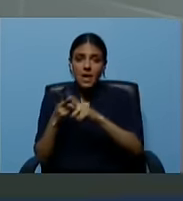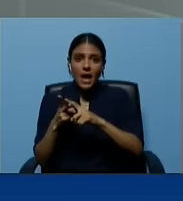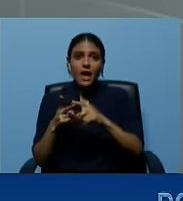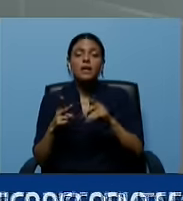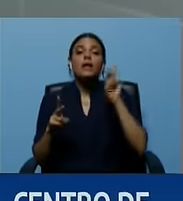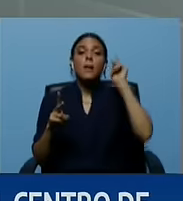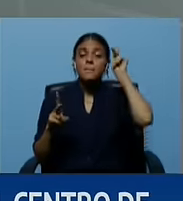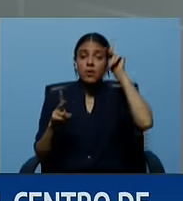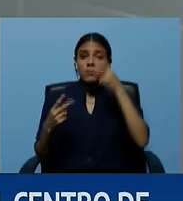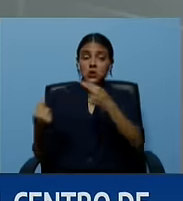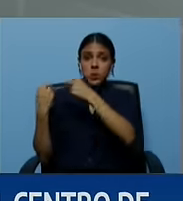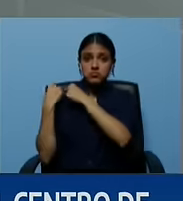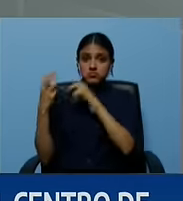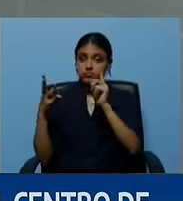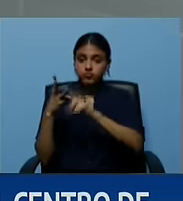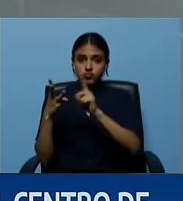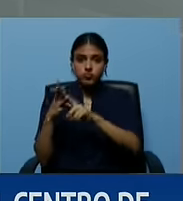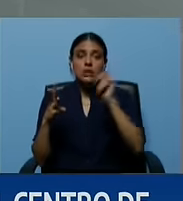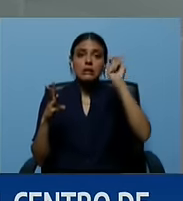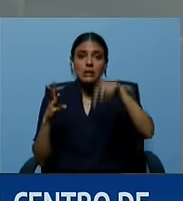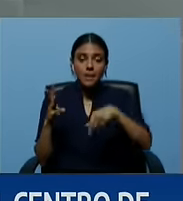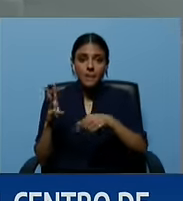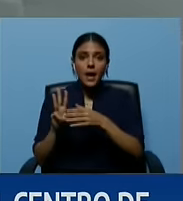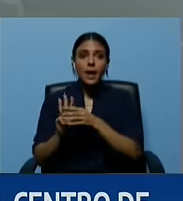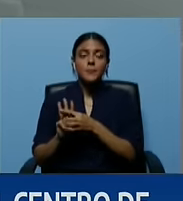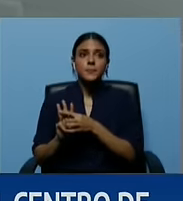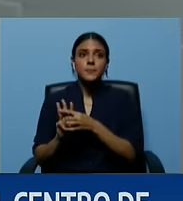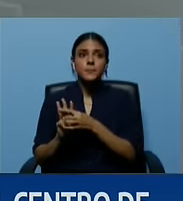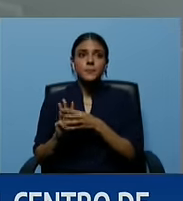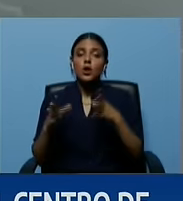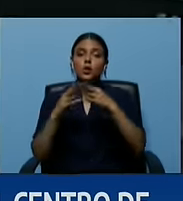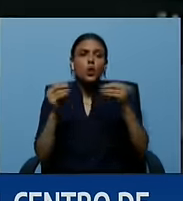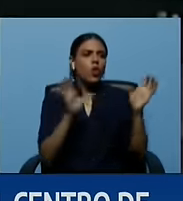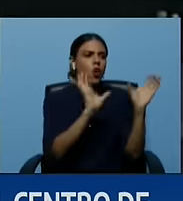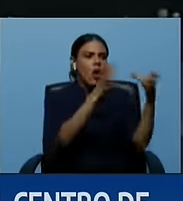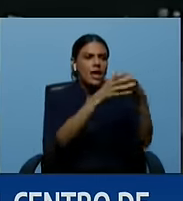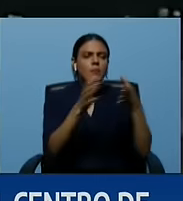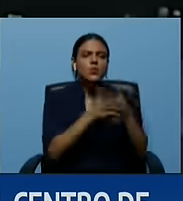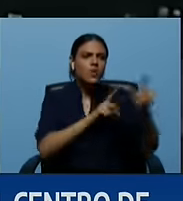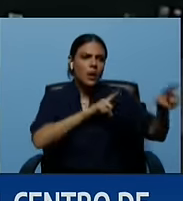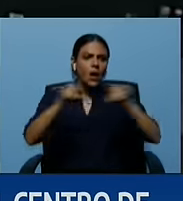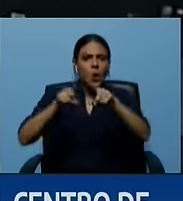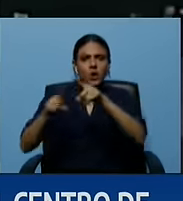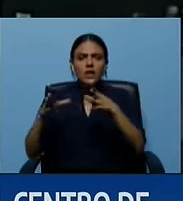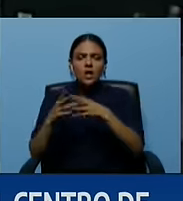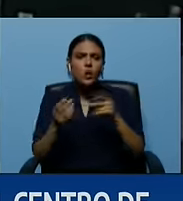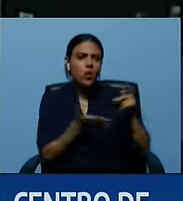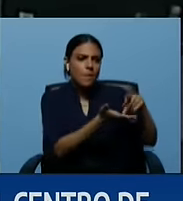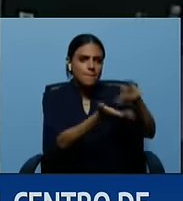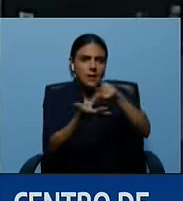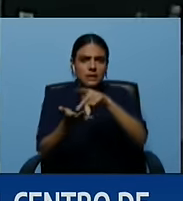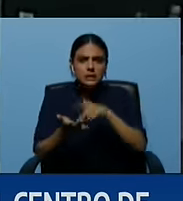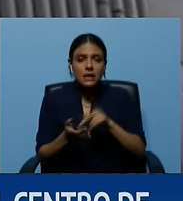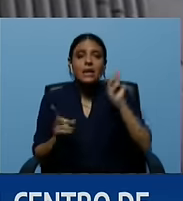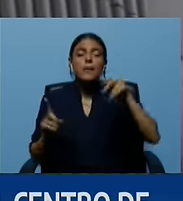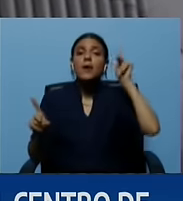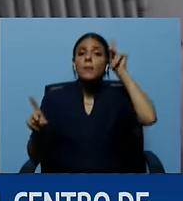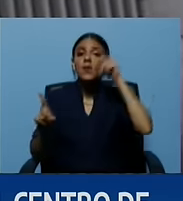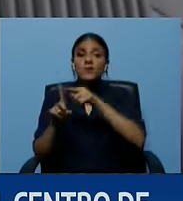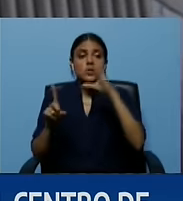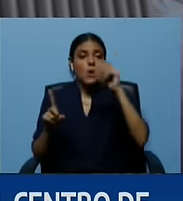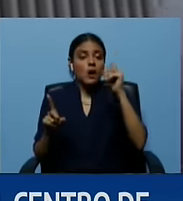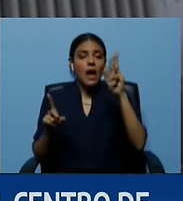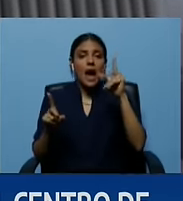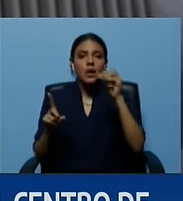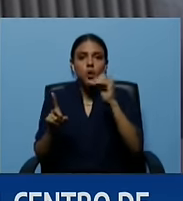la Facultad de Ciencias, el doctor Ernesto Fermayor, un equipo de coordinadores de la facultad, y también el profesor Carlos Rojas,